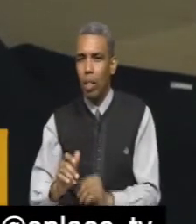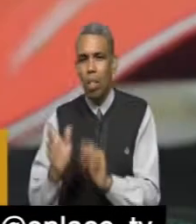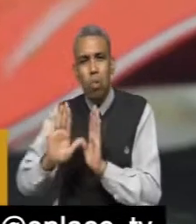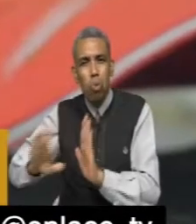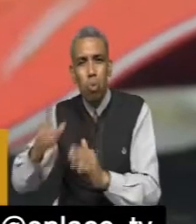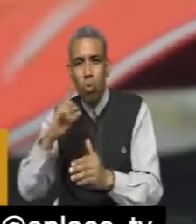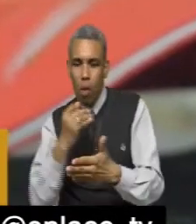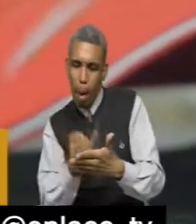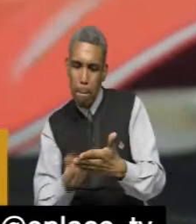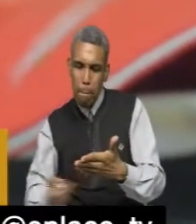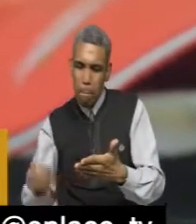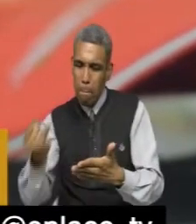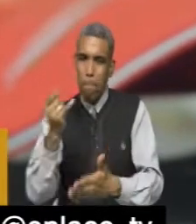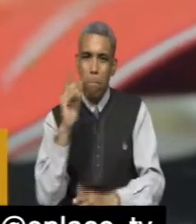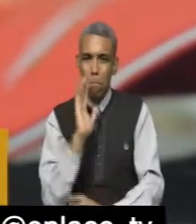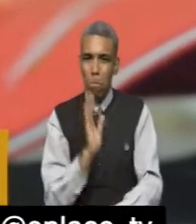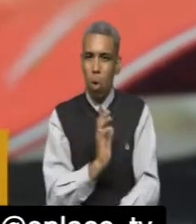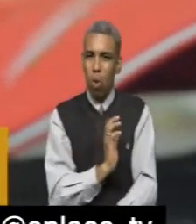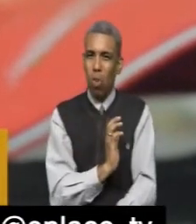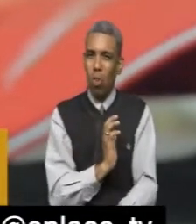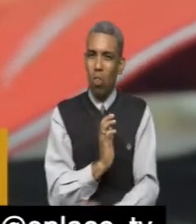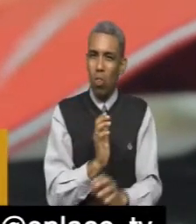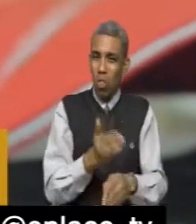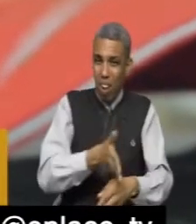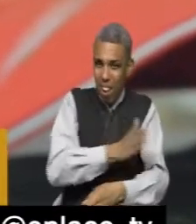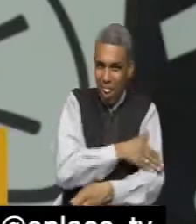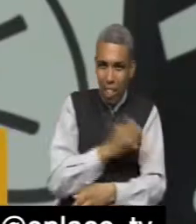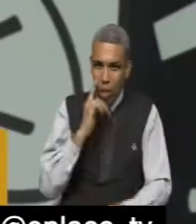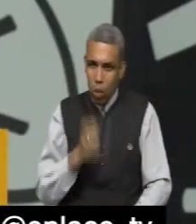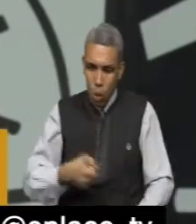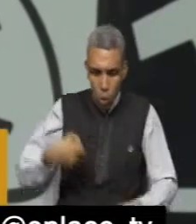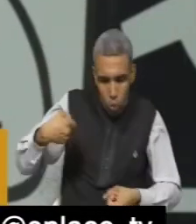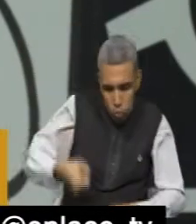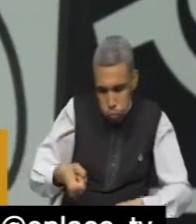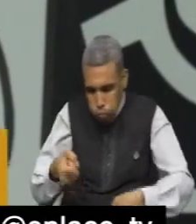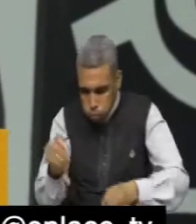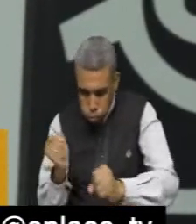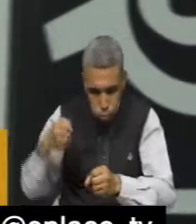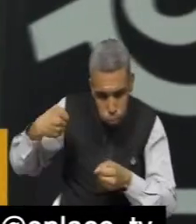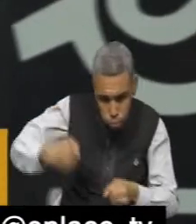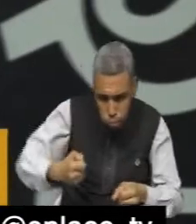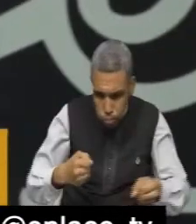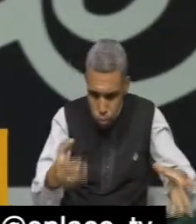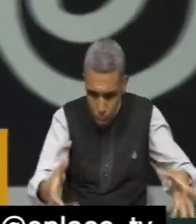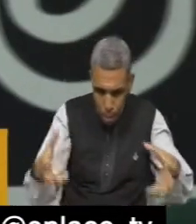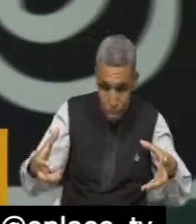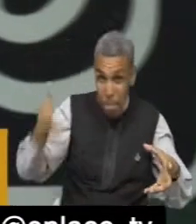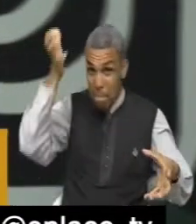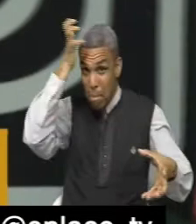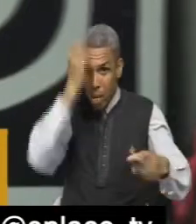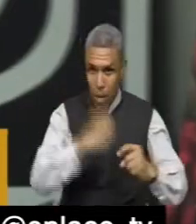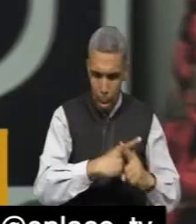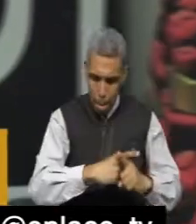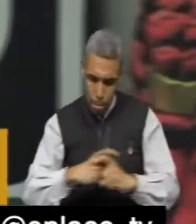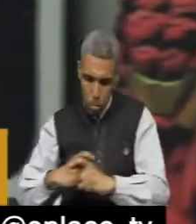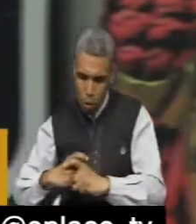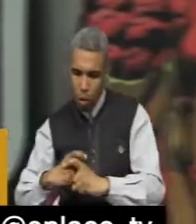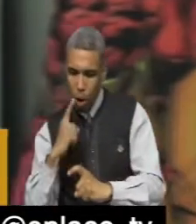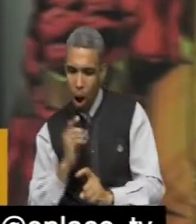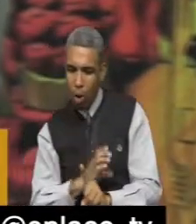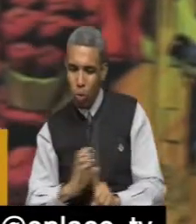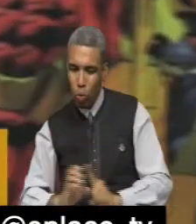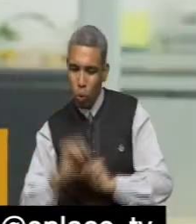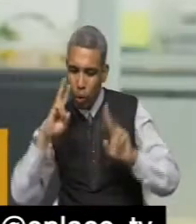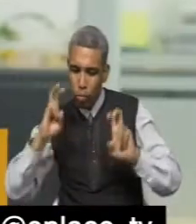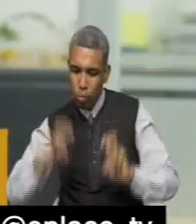vestigios arqueológicos encontrados dentro de esta región. El maestro Arrieta Corena ha agradecido al público la aceptación a su muestra.